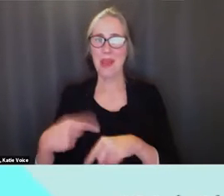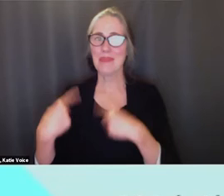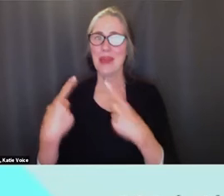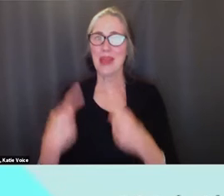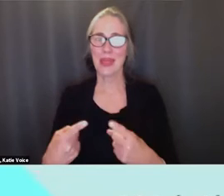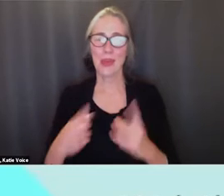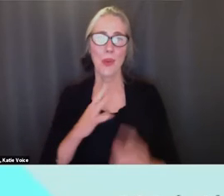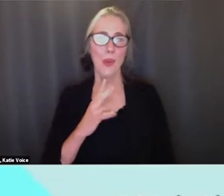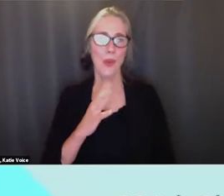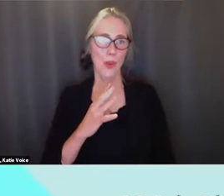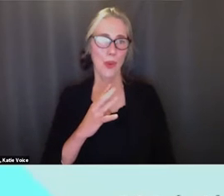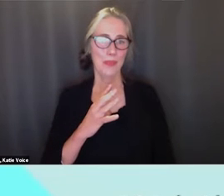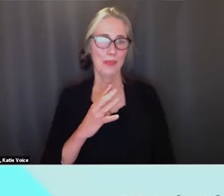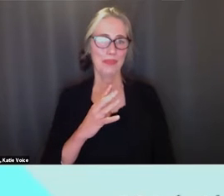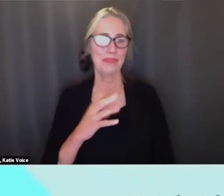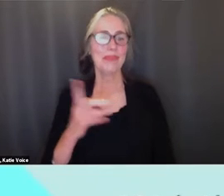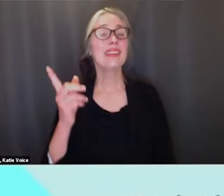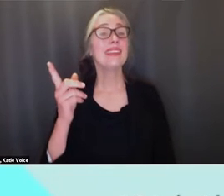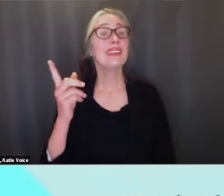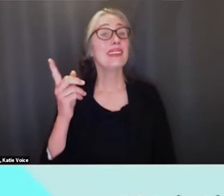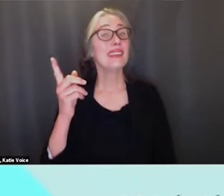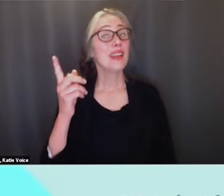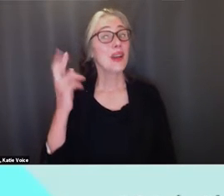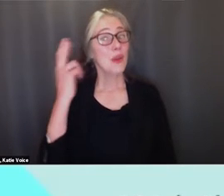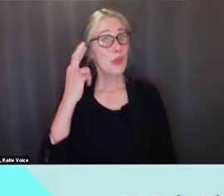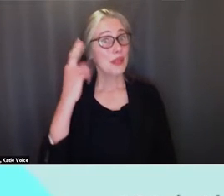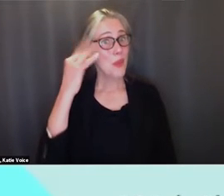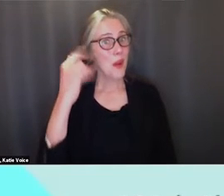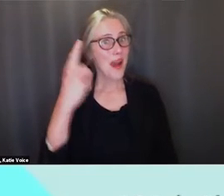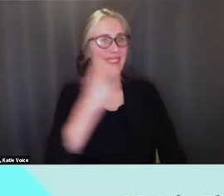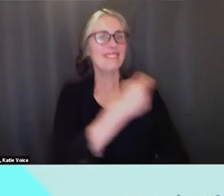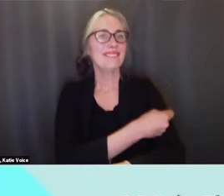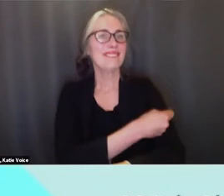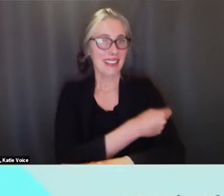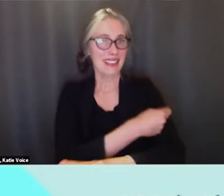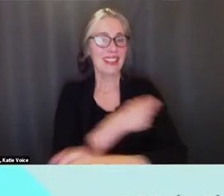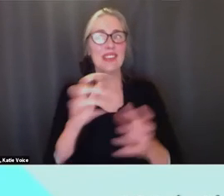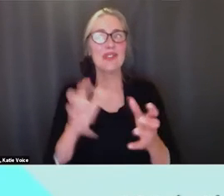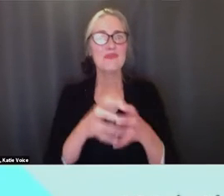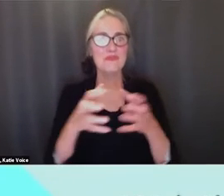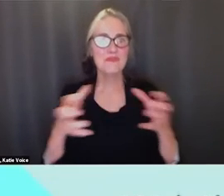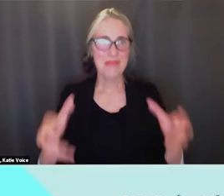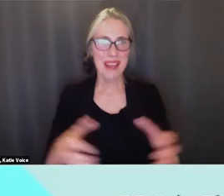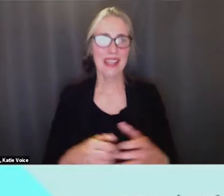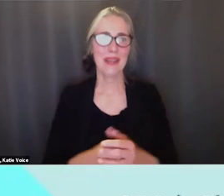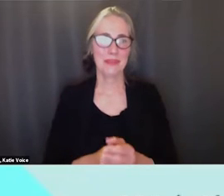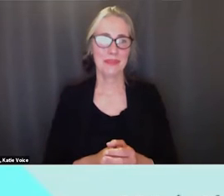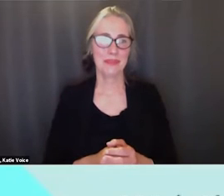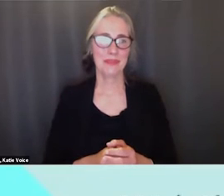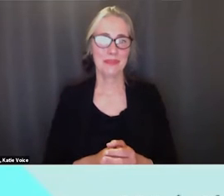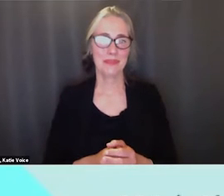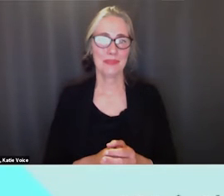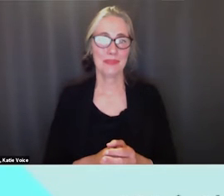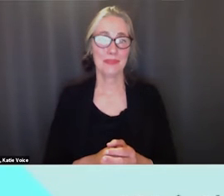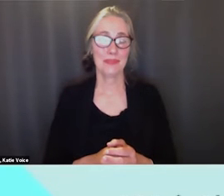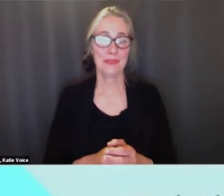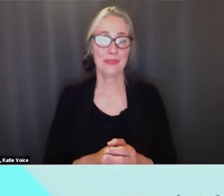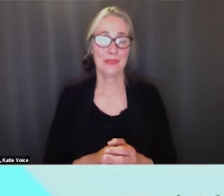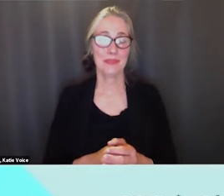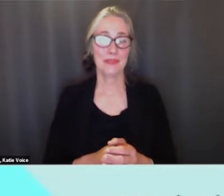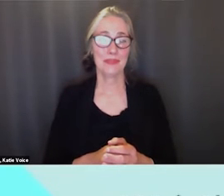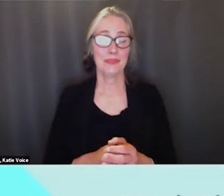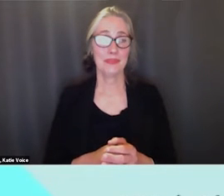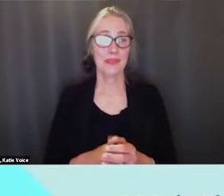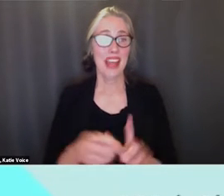atribuimos eso a nuestro alto índice de vacunación. Nosotros continuamos sin tener transmisiones en el